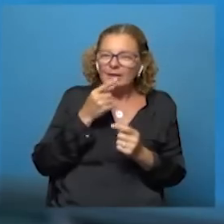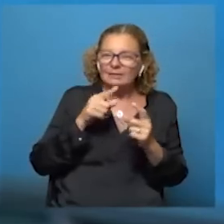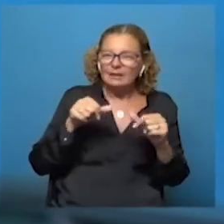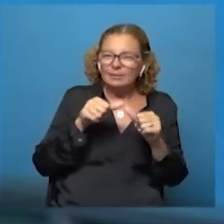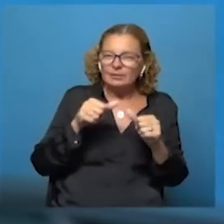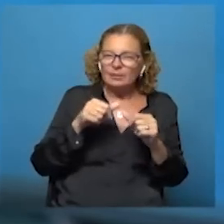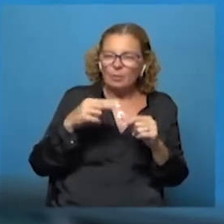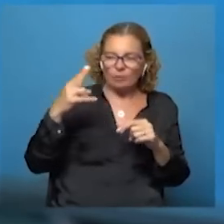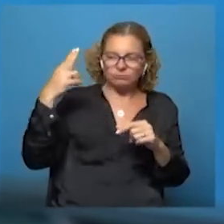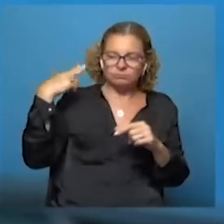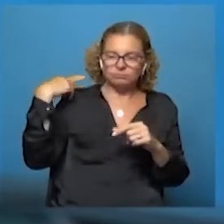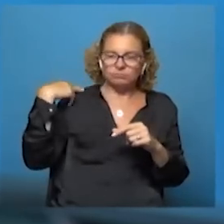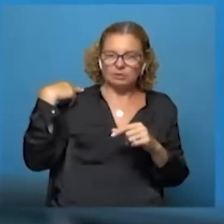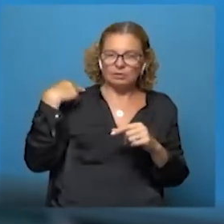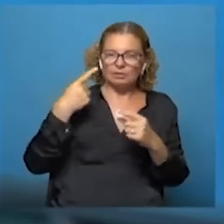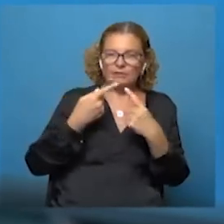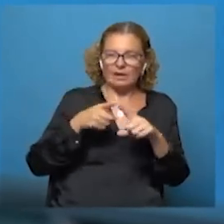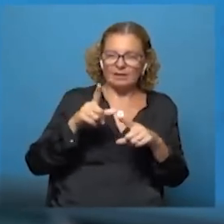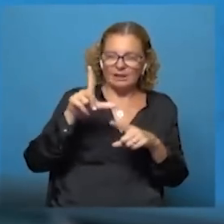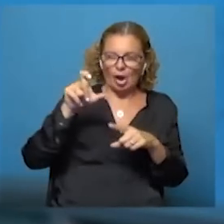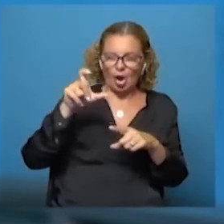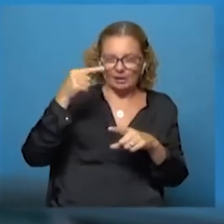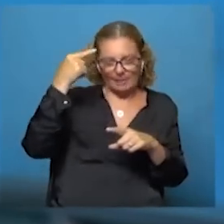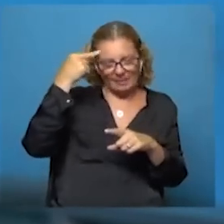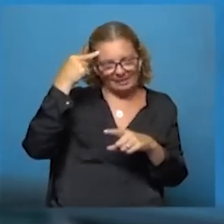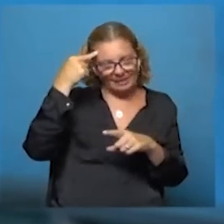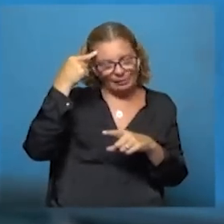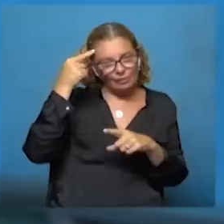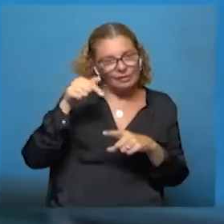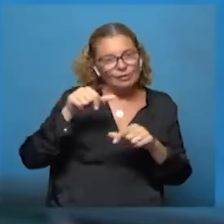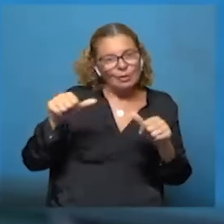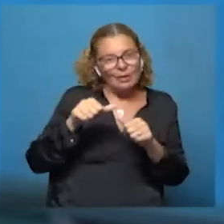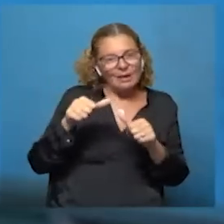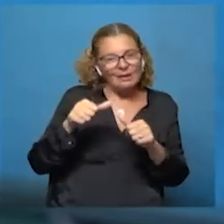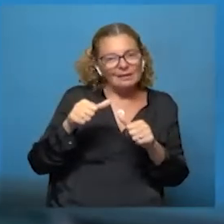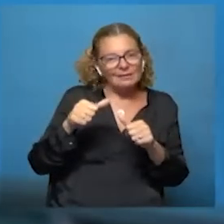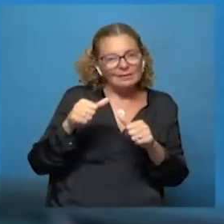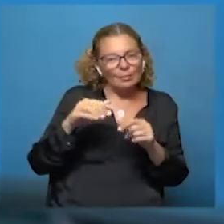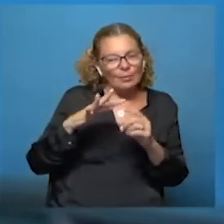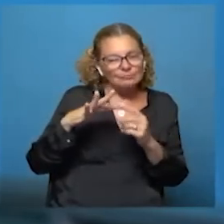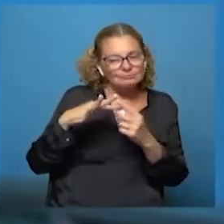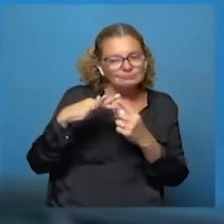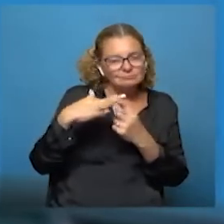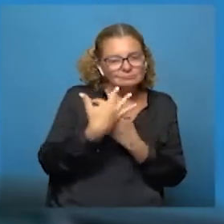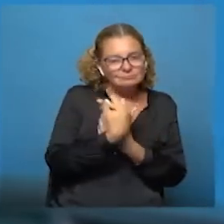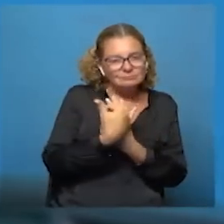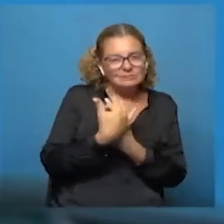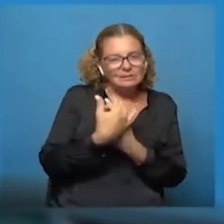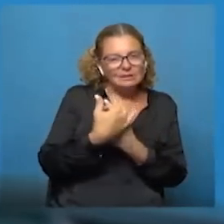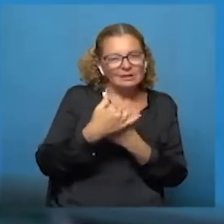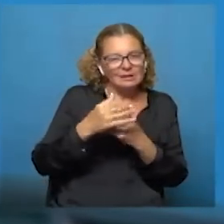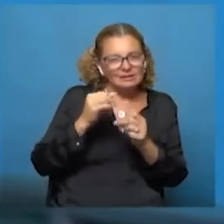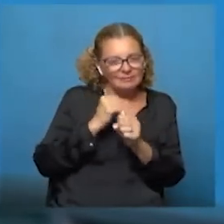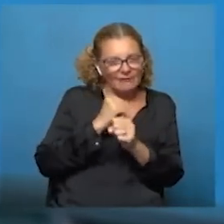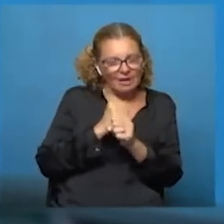función de una jerarquía con una determinada lógica y eso hace que se trampe en la capacidad de acción